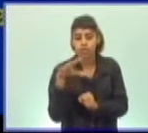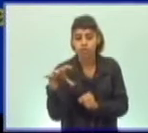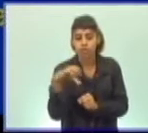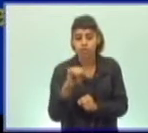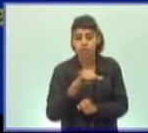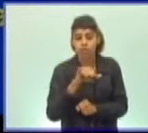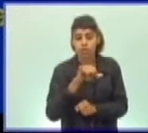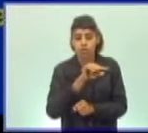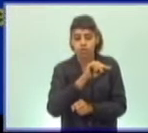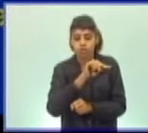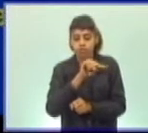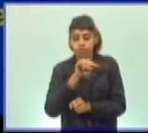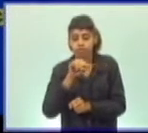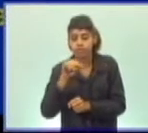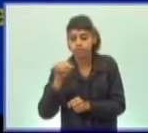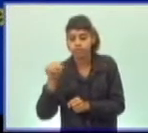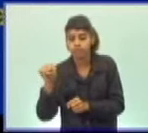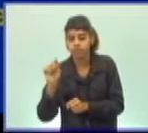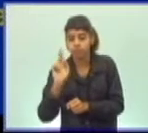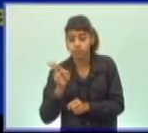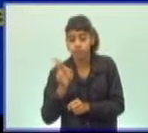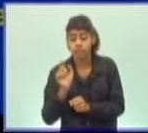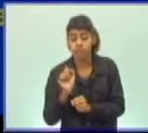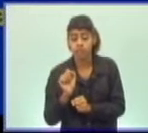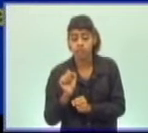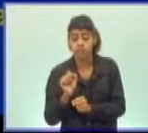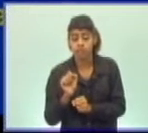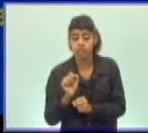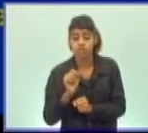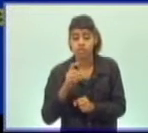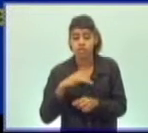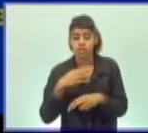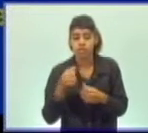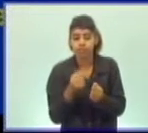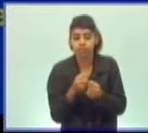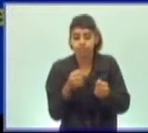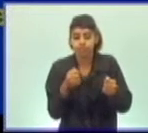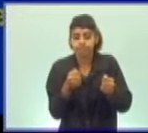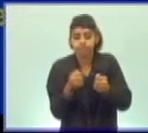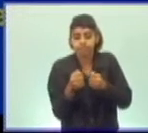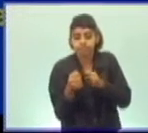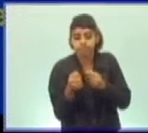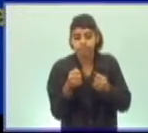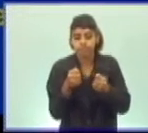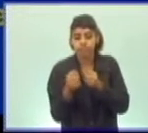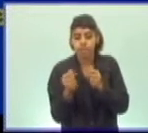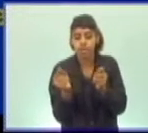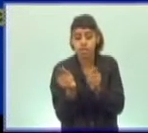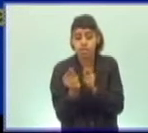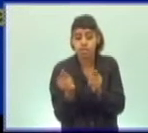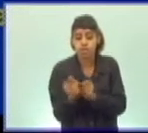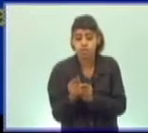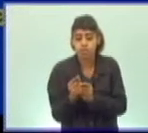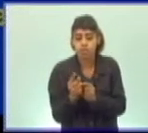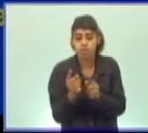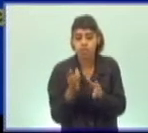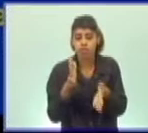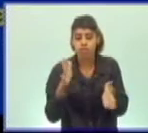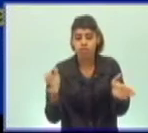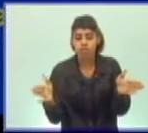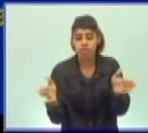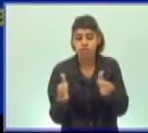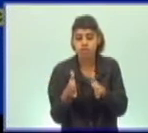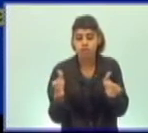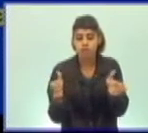energía porque están en el mismo periodo, se produce una contracción del átomo disminuyendo su volumen. Es decir, que en un periodo,